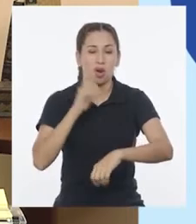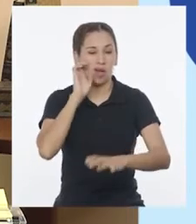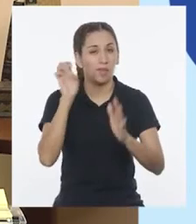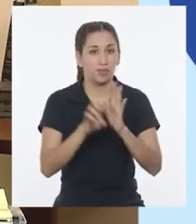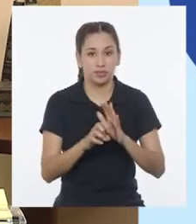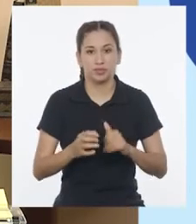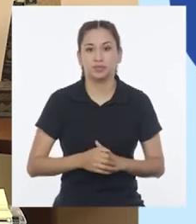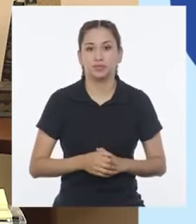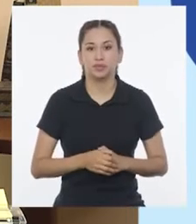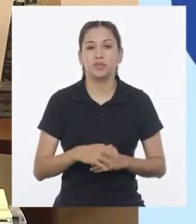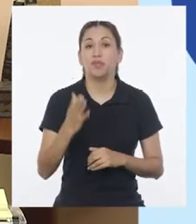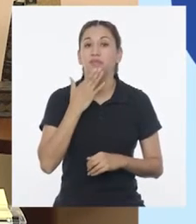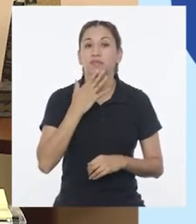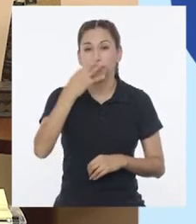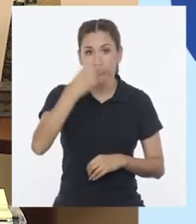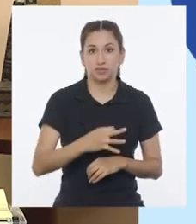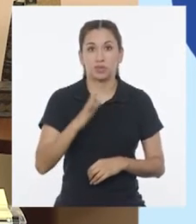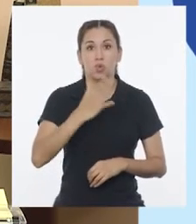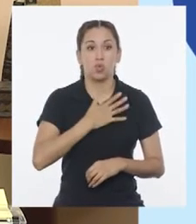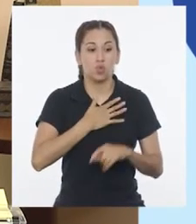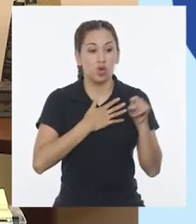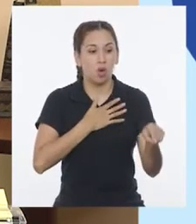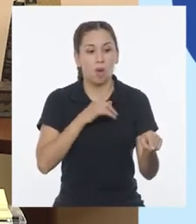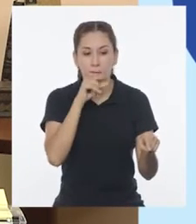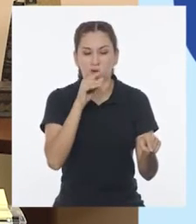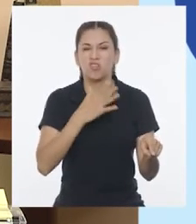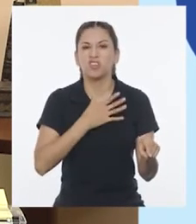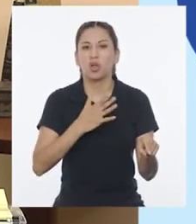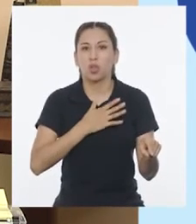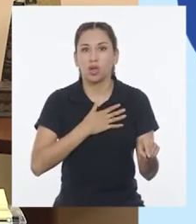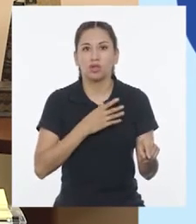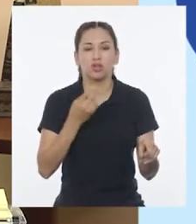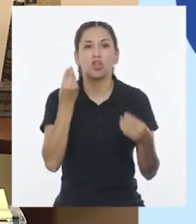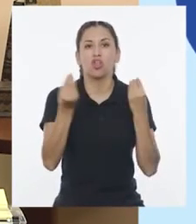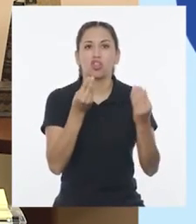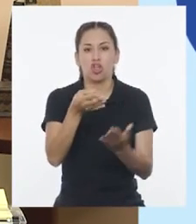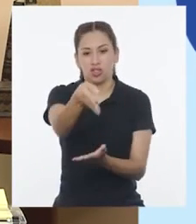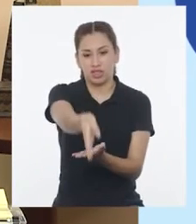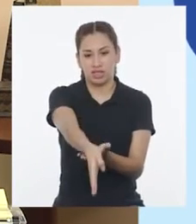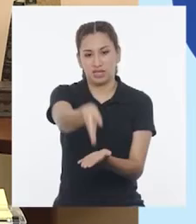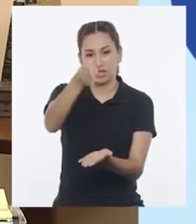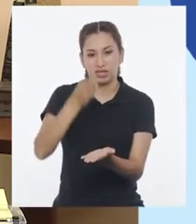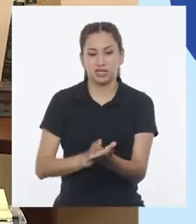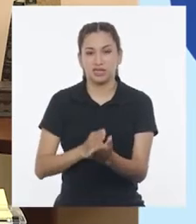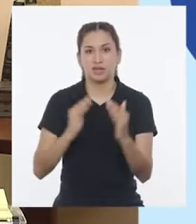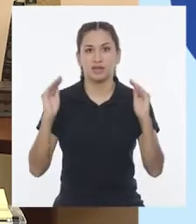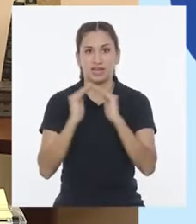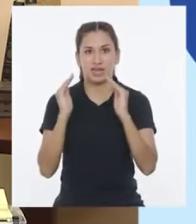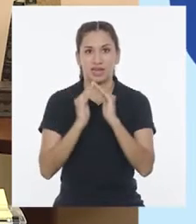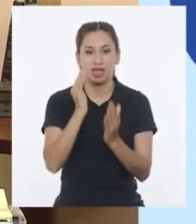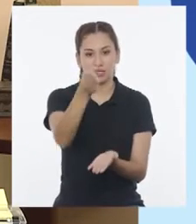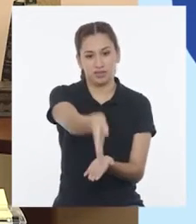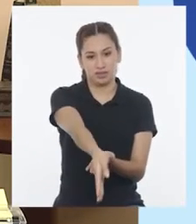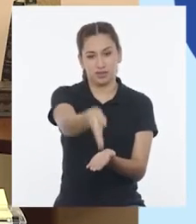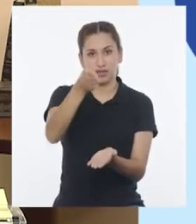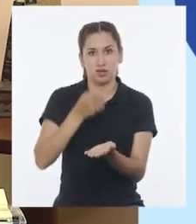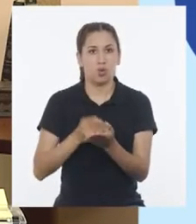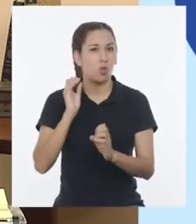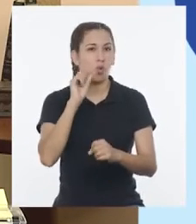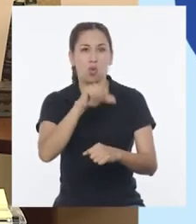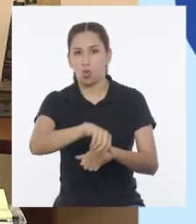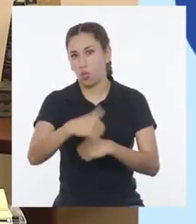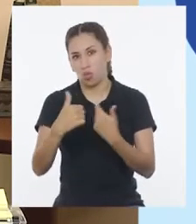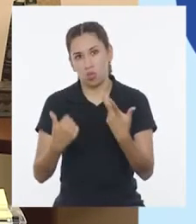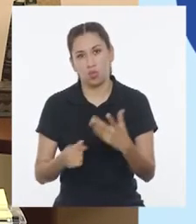se resuelven en pocas horas. Por ejemplo, ¿quién es el verdadero dueño de un pollo? dónde está el límite entre